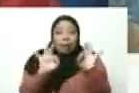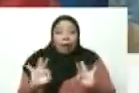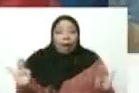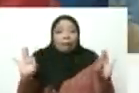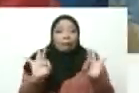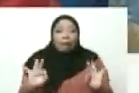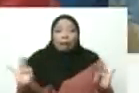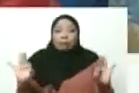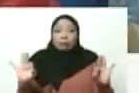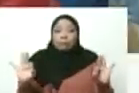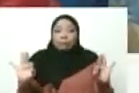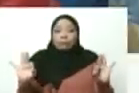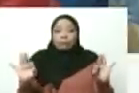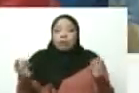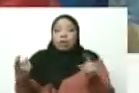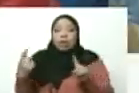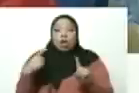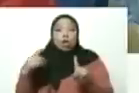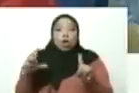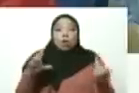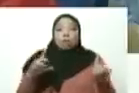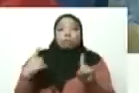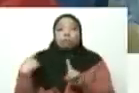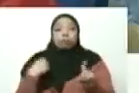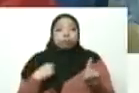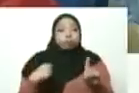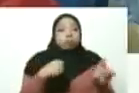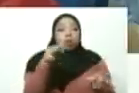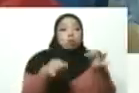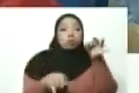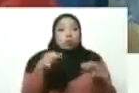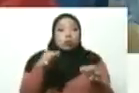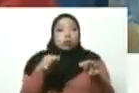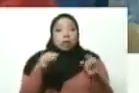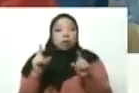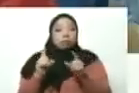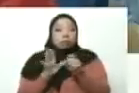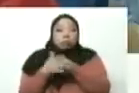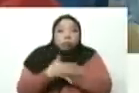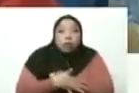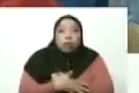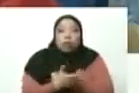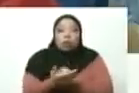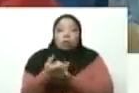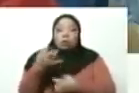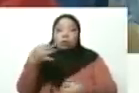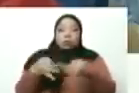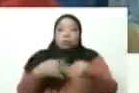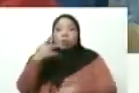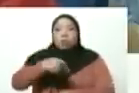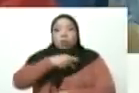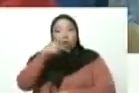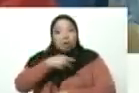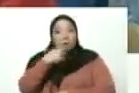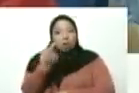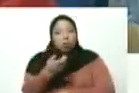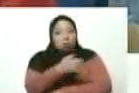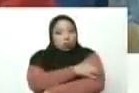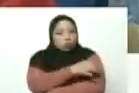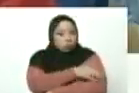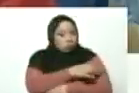corruptos prófugos la justicia que se han encubierto con la máscara de ser dirigente político